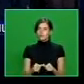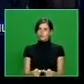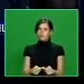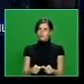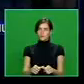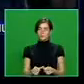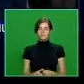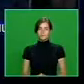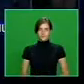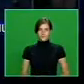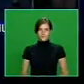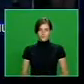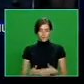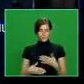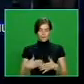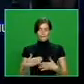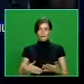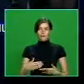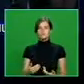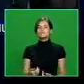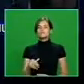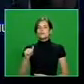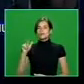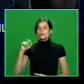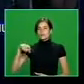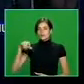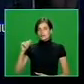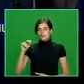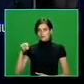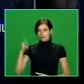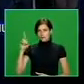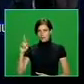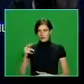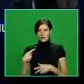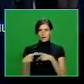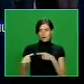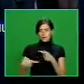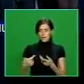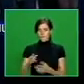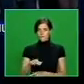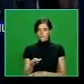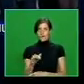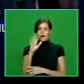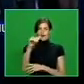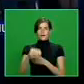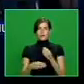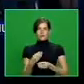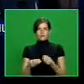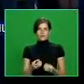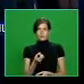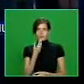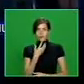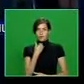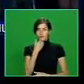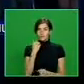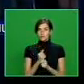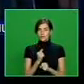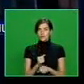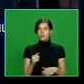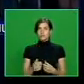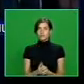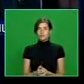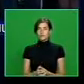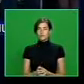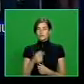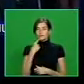seguir avanzando bueno Alexander forma parte de la generación de basquetbolistas que se han levantado No ahora lo